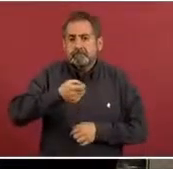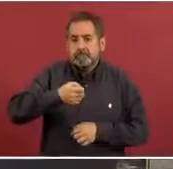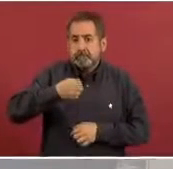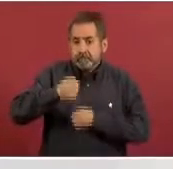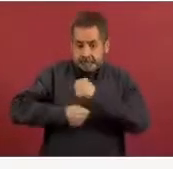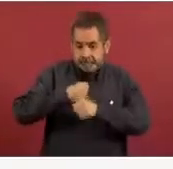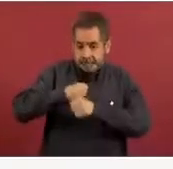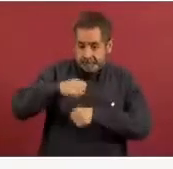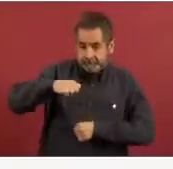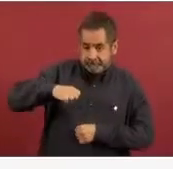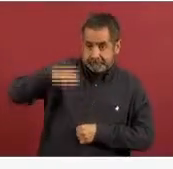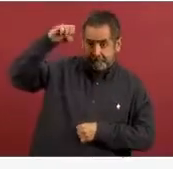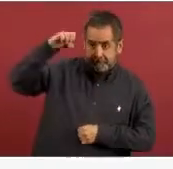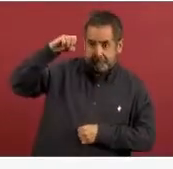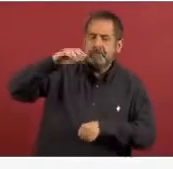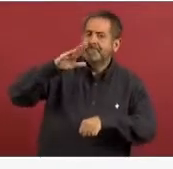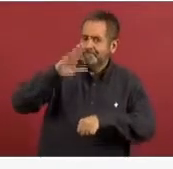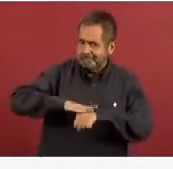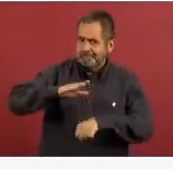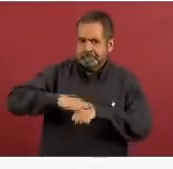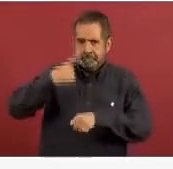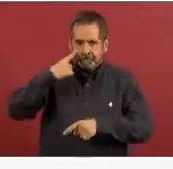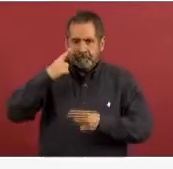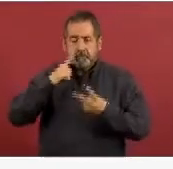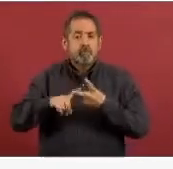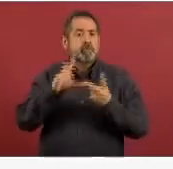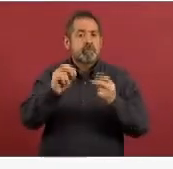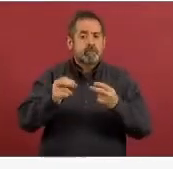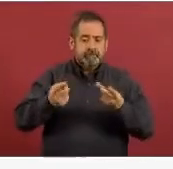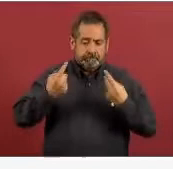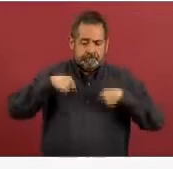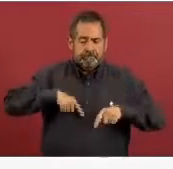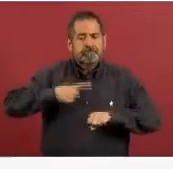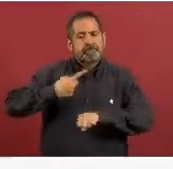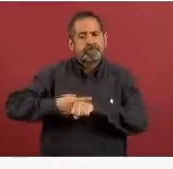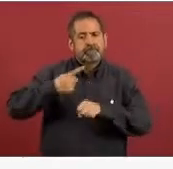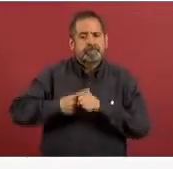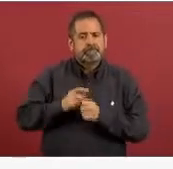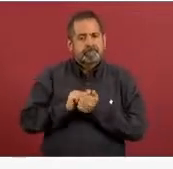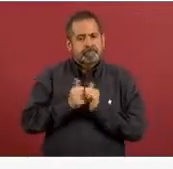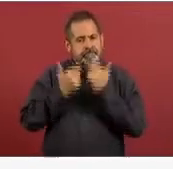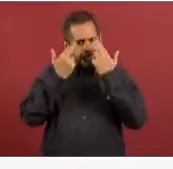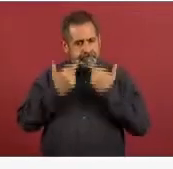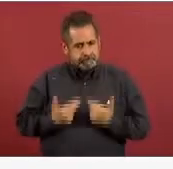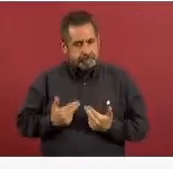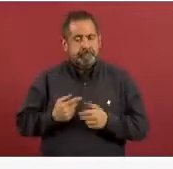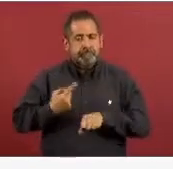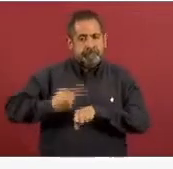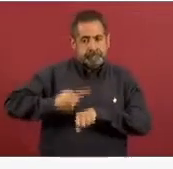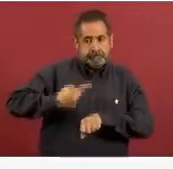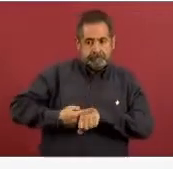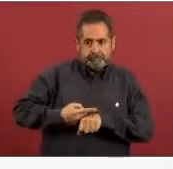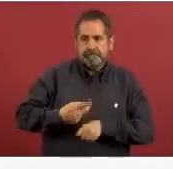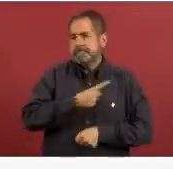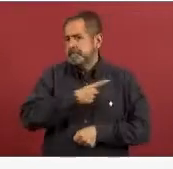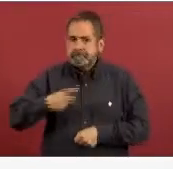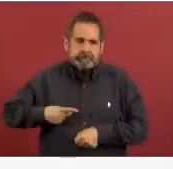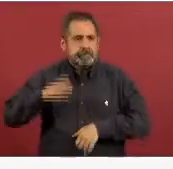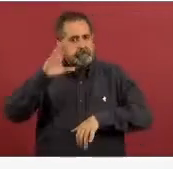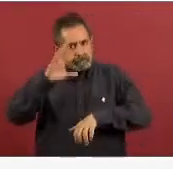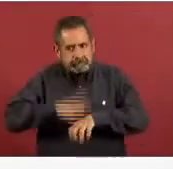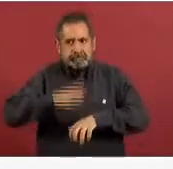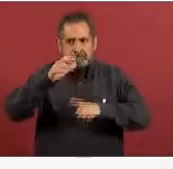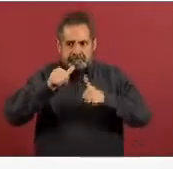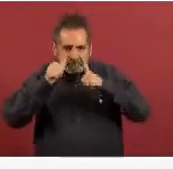en función de la preexistencia de enfermedades crónicas que definitivamente demandan cuidados adicionales